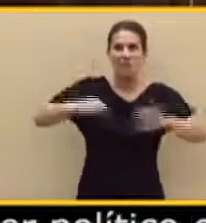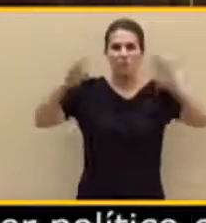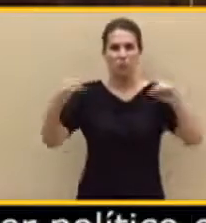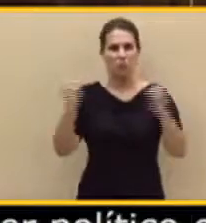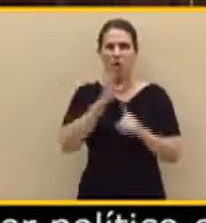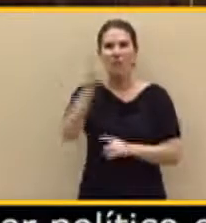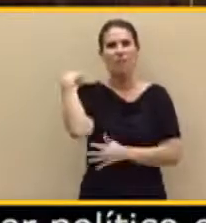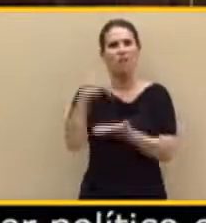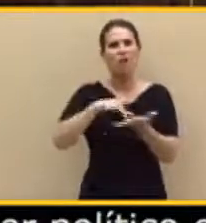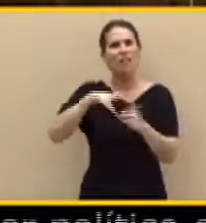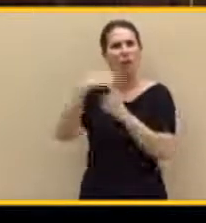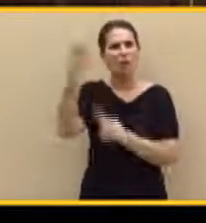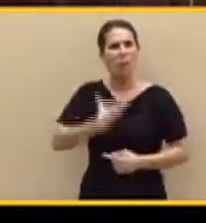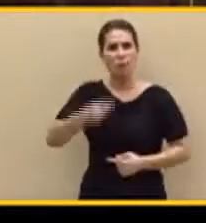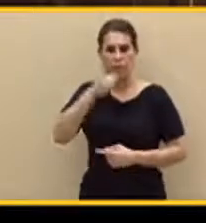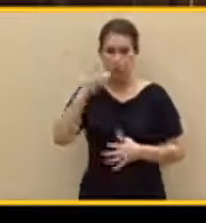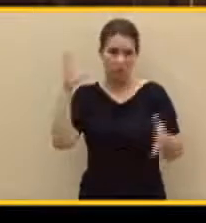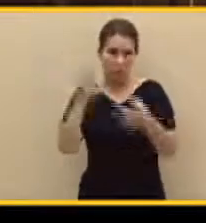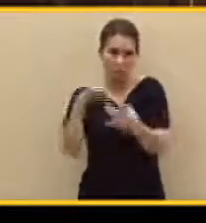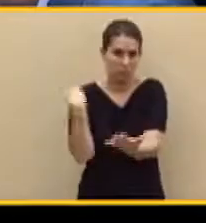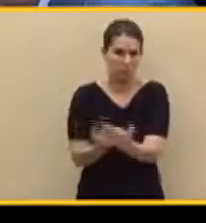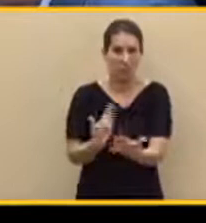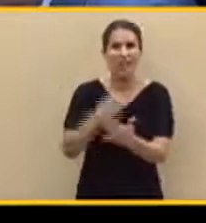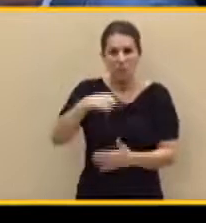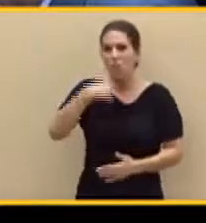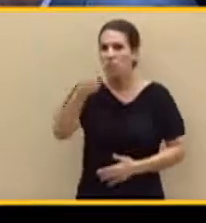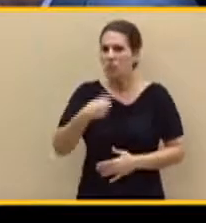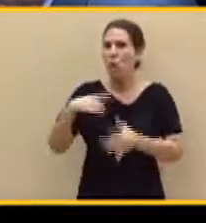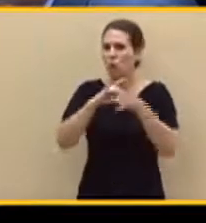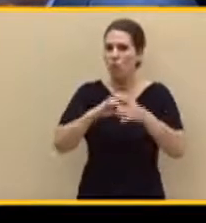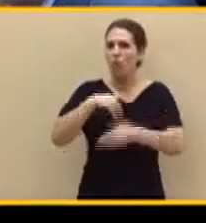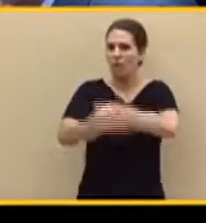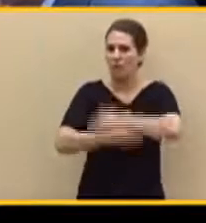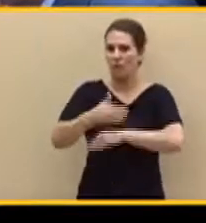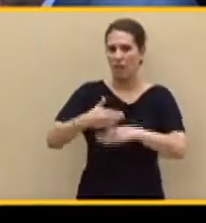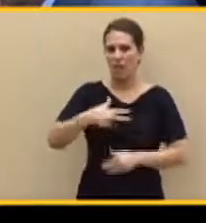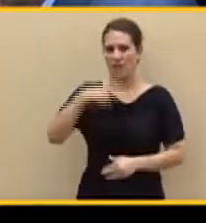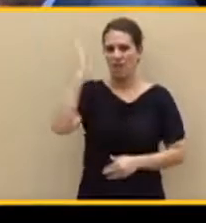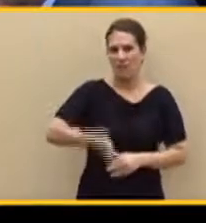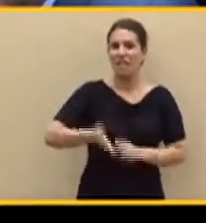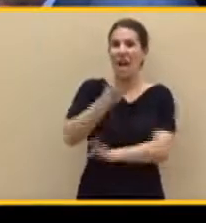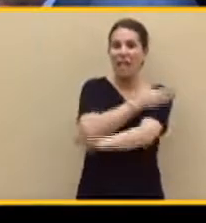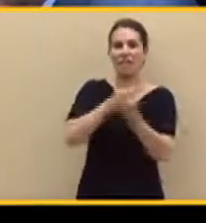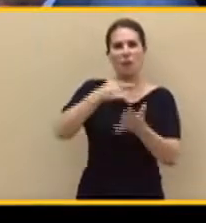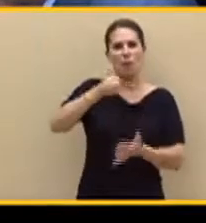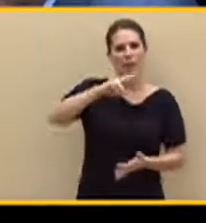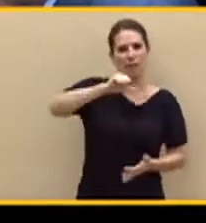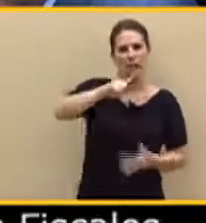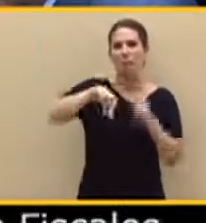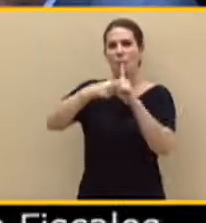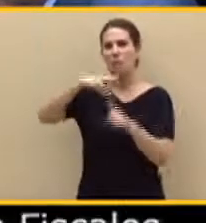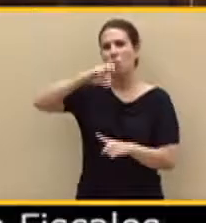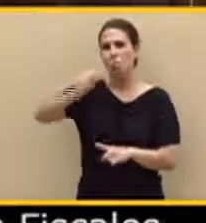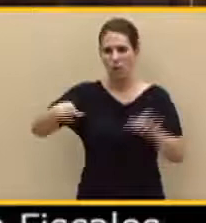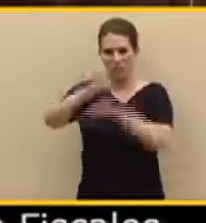murciano. También se lo ha dicho la Unión Progresista de Fiscales antes del relevo de Bernal y de la imposición de Mois como fiscal anticorrupción. Han hablado